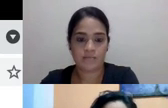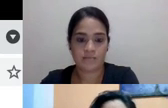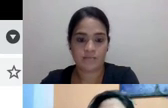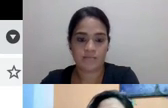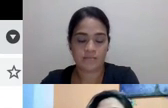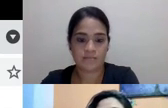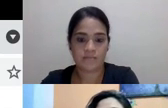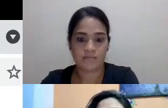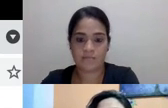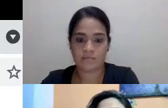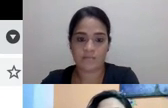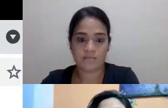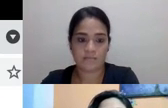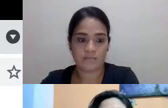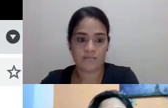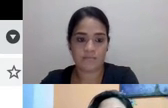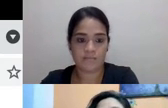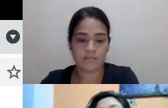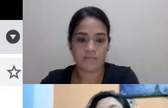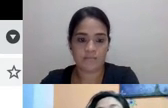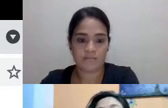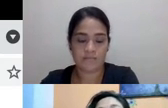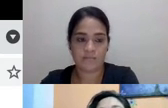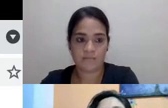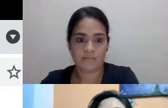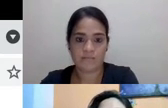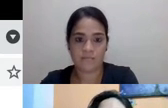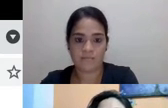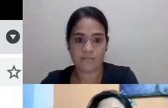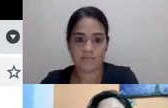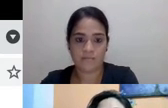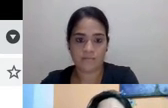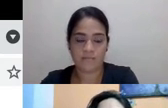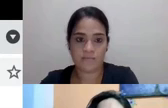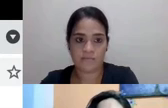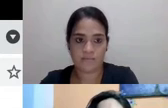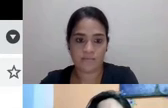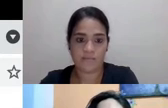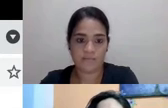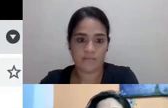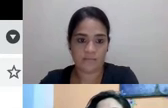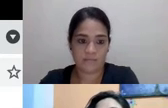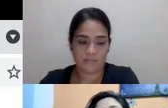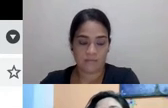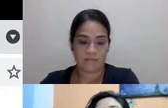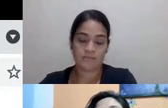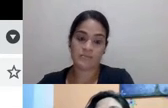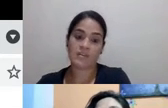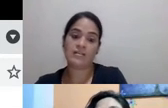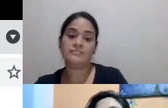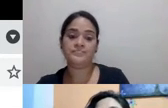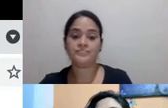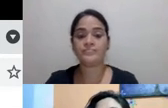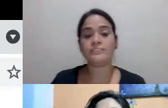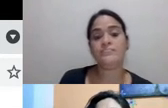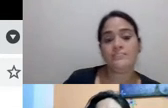Listo. Y puedo ver, y de ahí simplemente, dependiendo, el estudiante solamente va a ver esto. Su calificación final en este